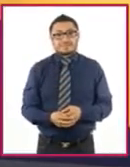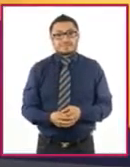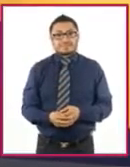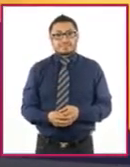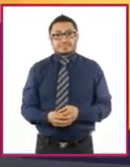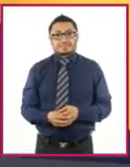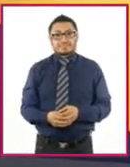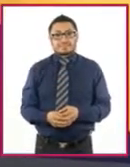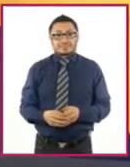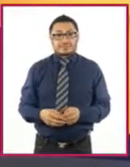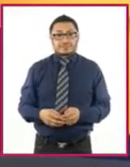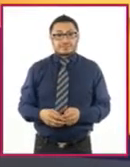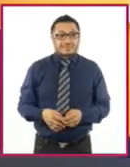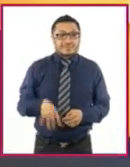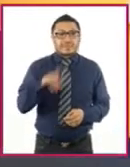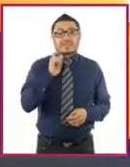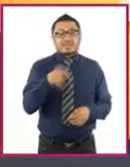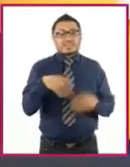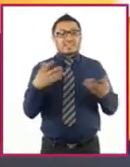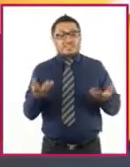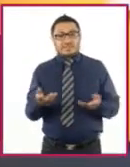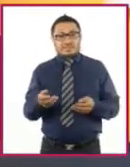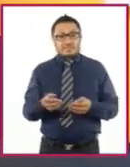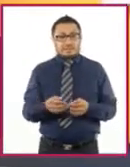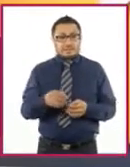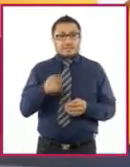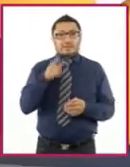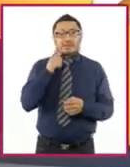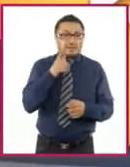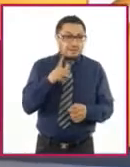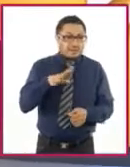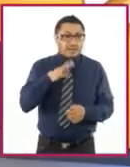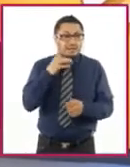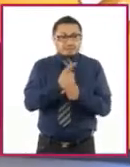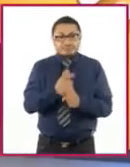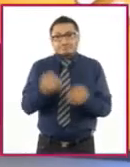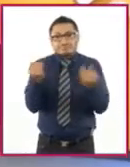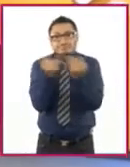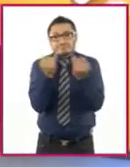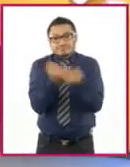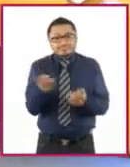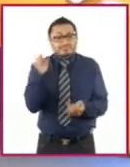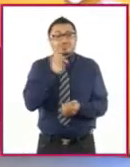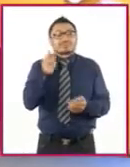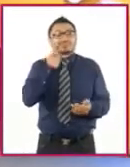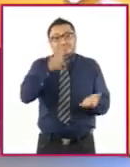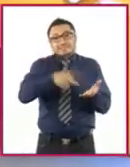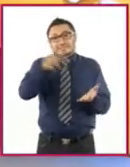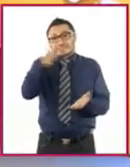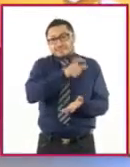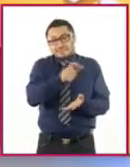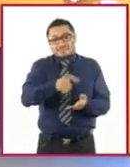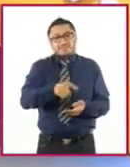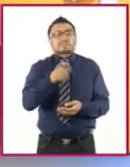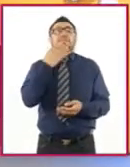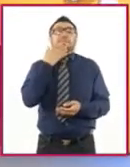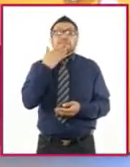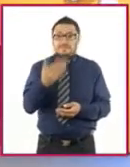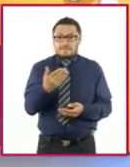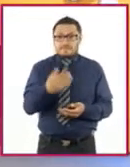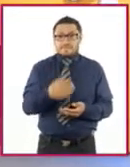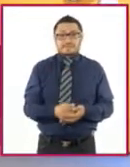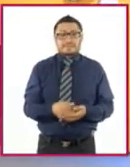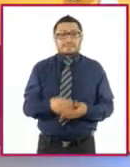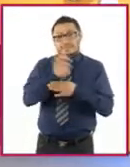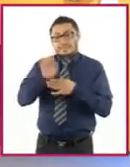Lo que significa que, al obtener la igualdad, se corrobora que el valor de X es el correcto, por lo que